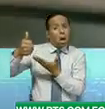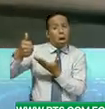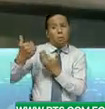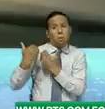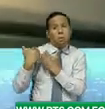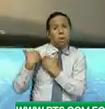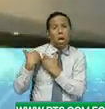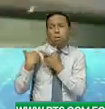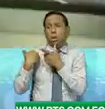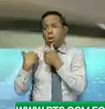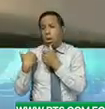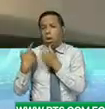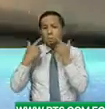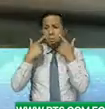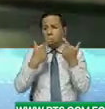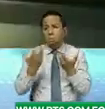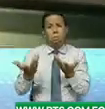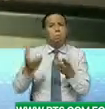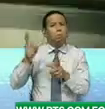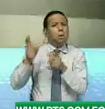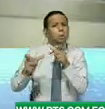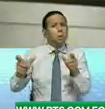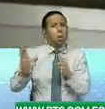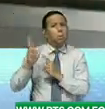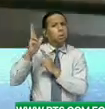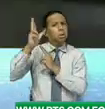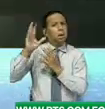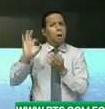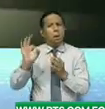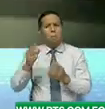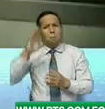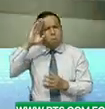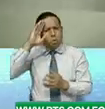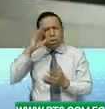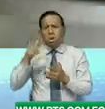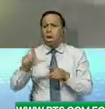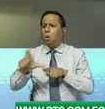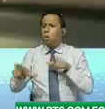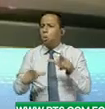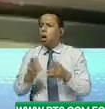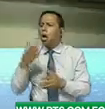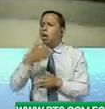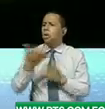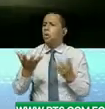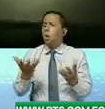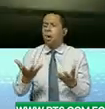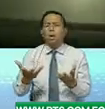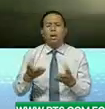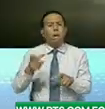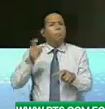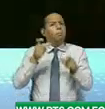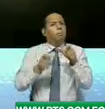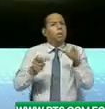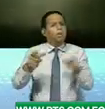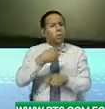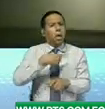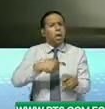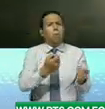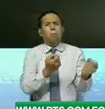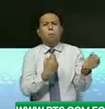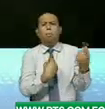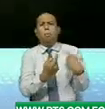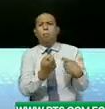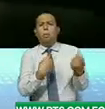encargado del personal militar, de dónde van a estar. La gente sigue preguntándonos, y bueno, ¿cuándo van